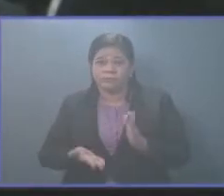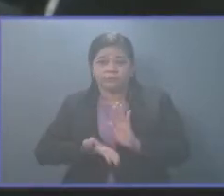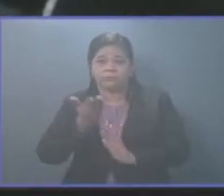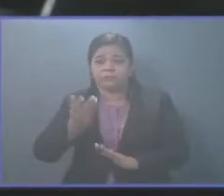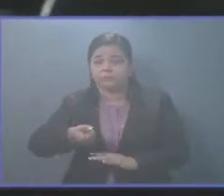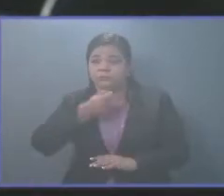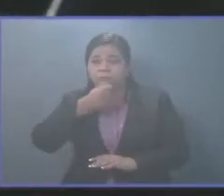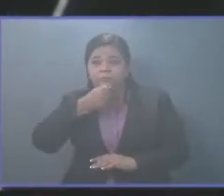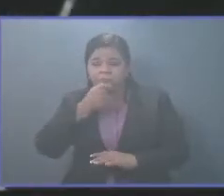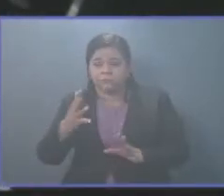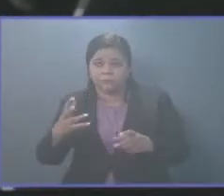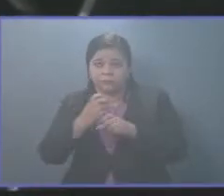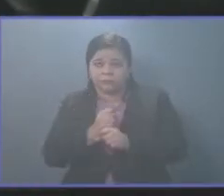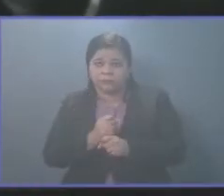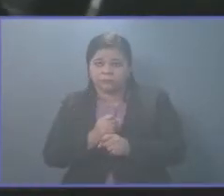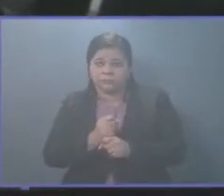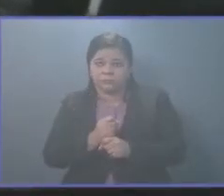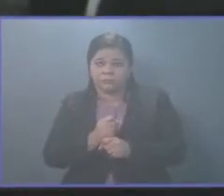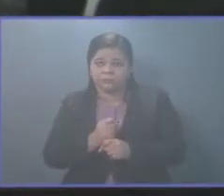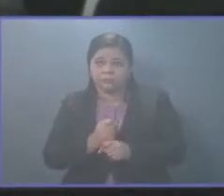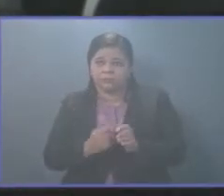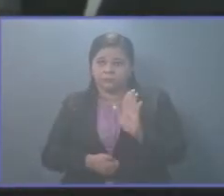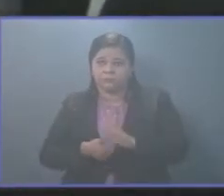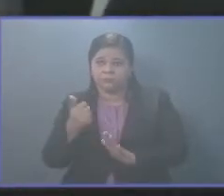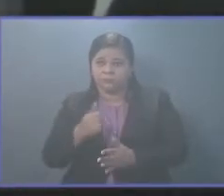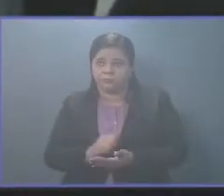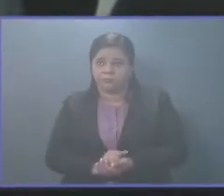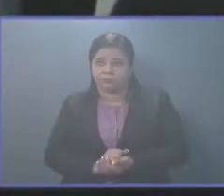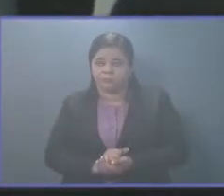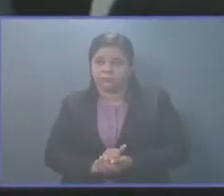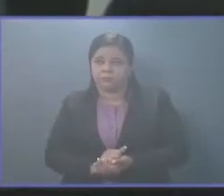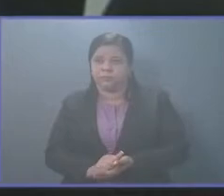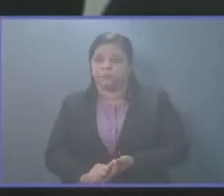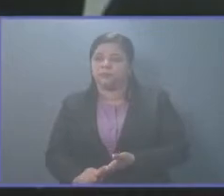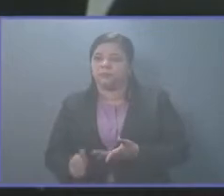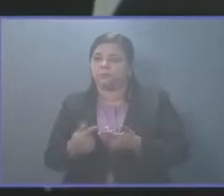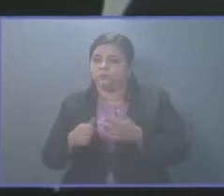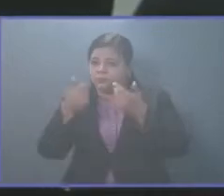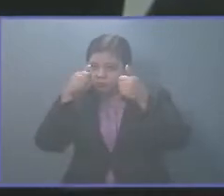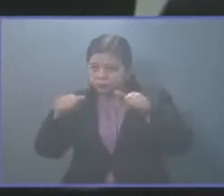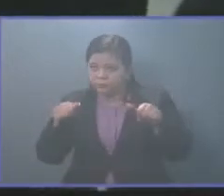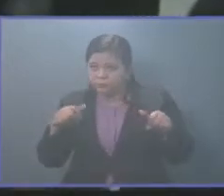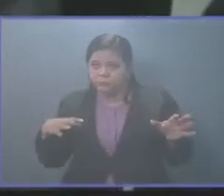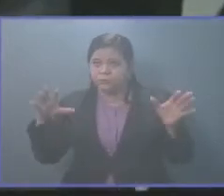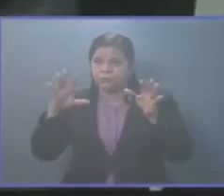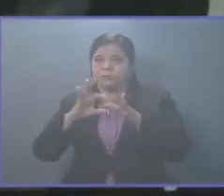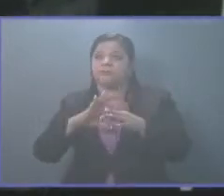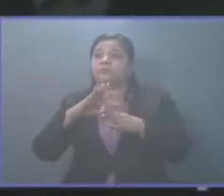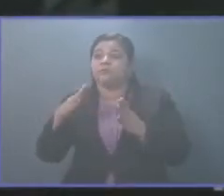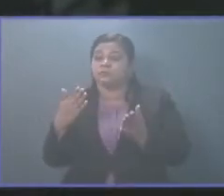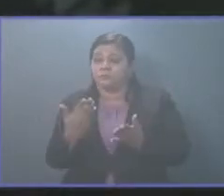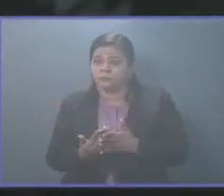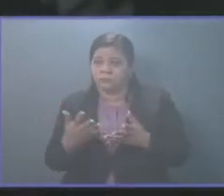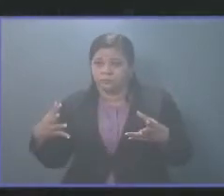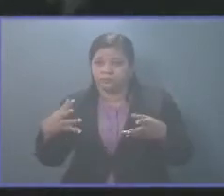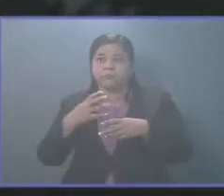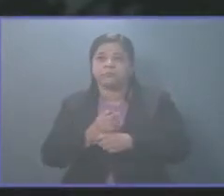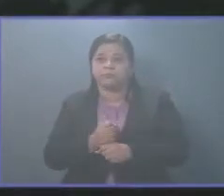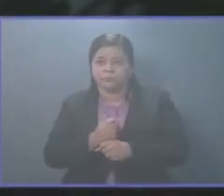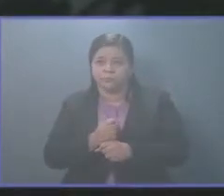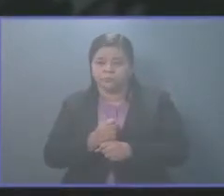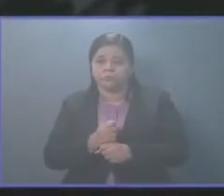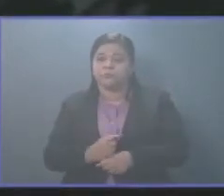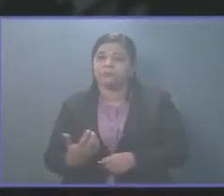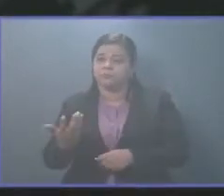van a dar la información. Cada quien deduce las responsabilidades según las interprete, pero